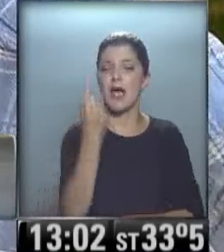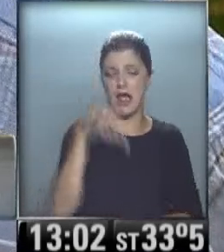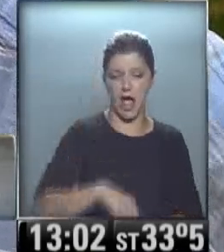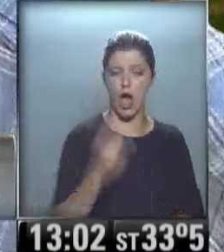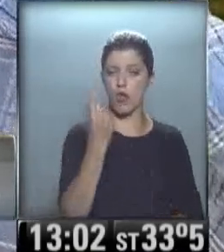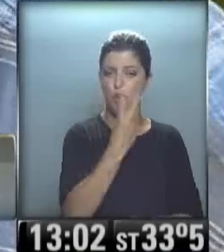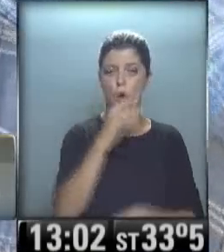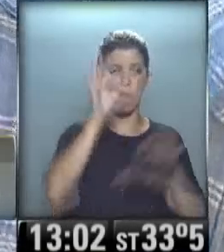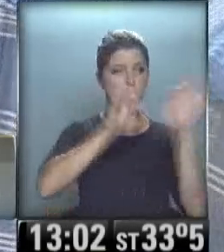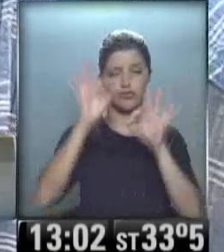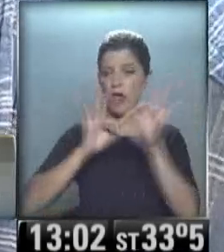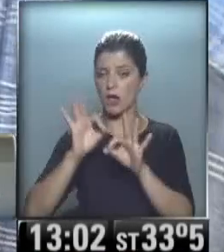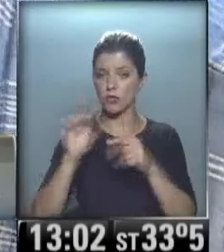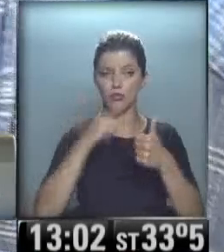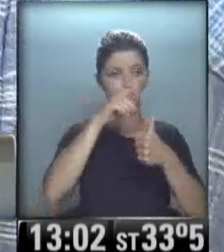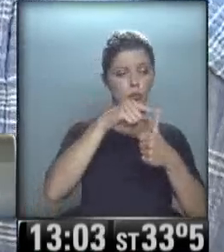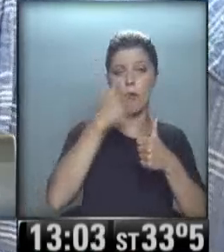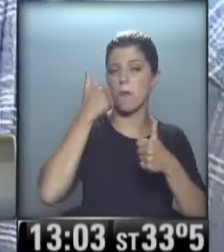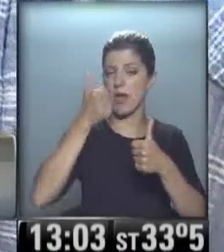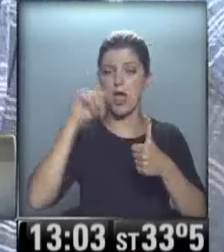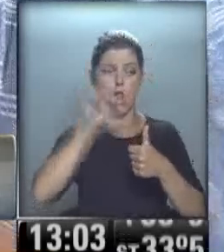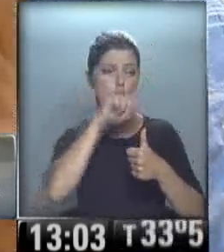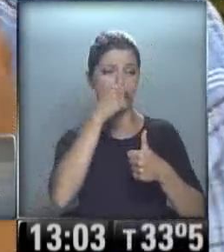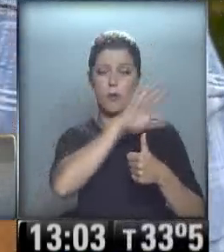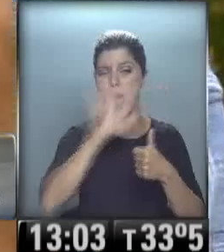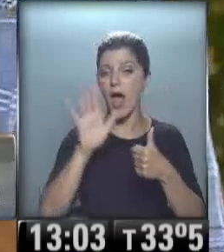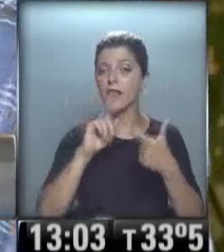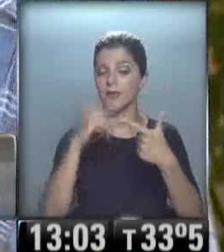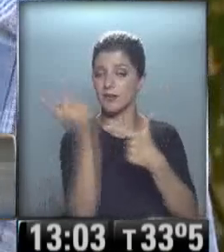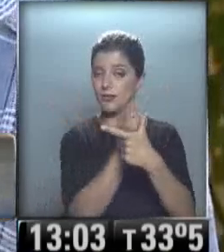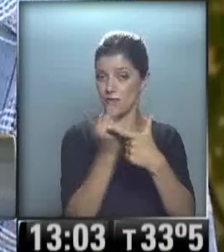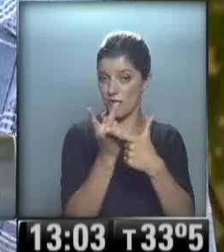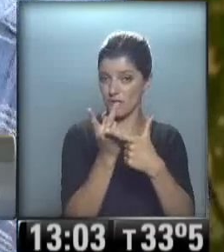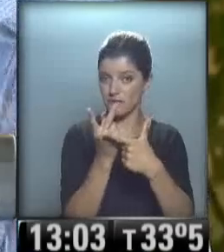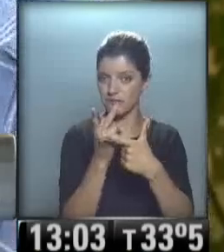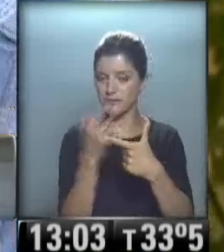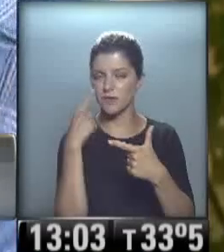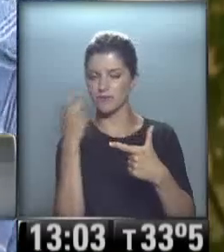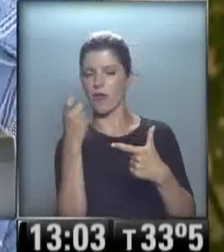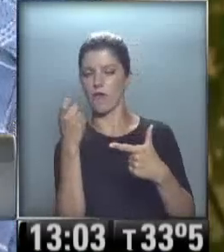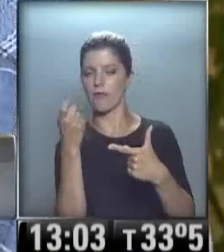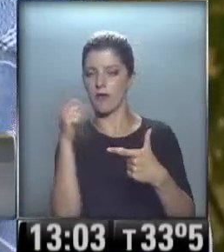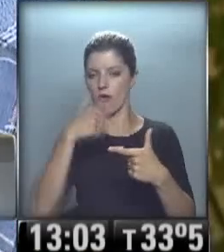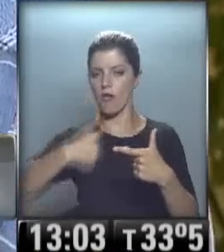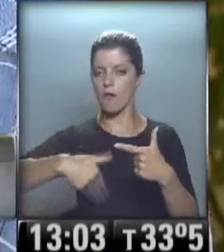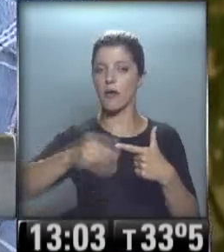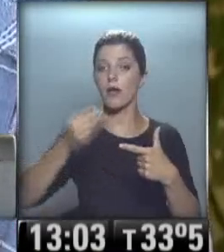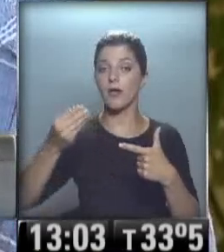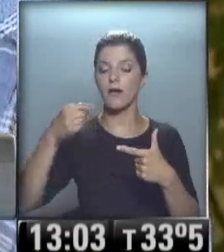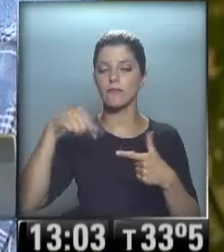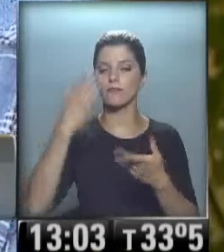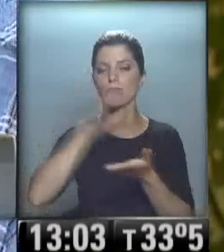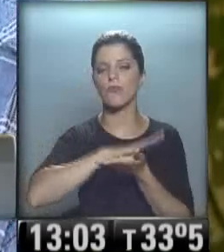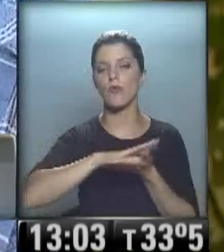que lo que se viene es un socialismo totalitario que intuye que lo que está en juego es algo fundamental